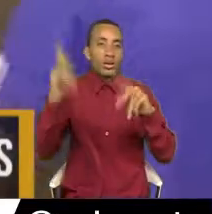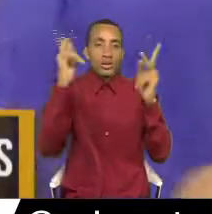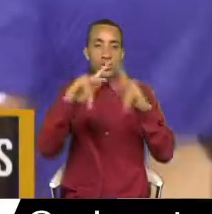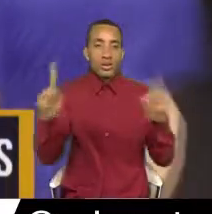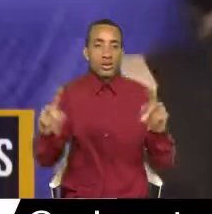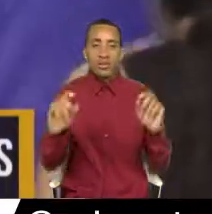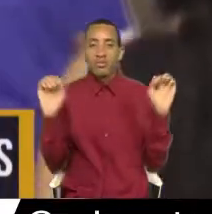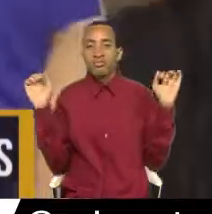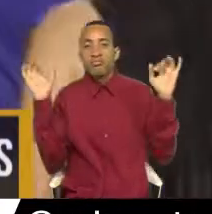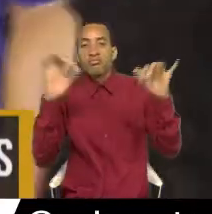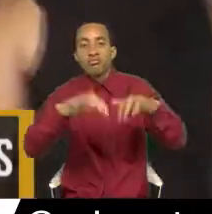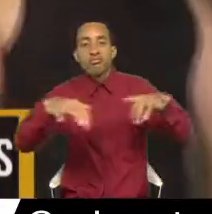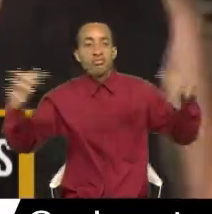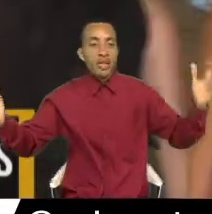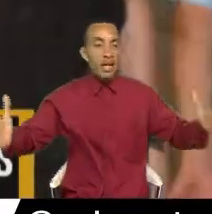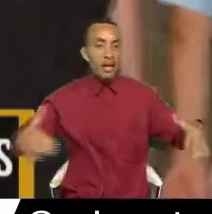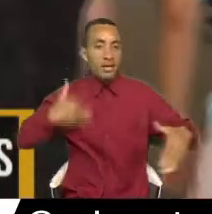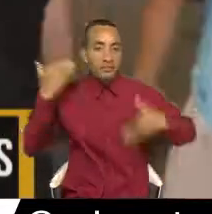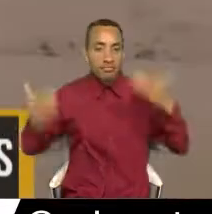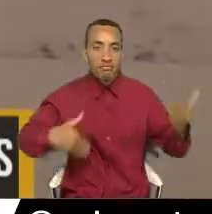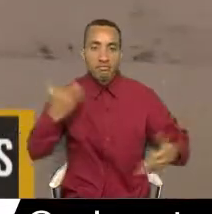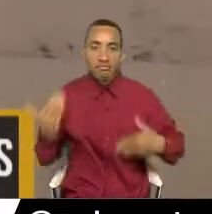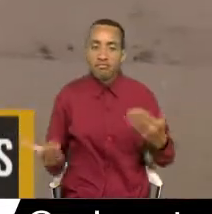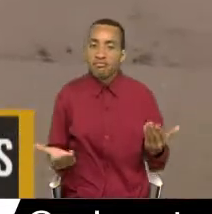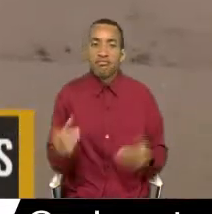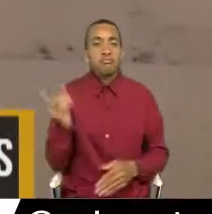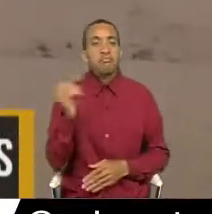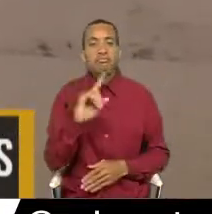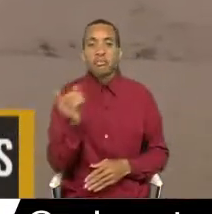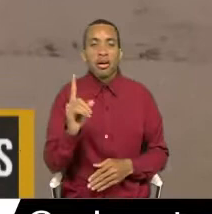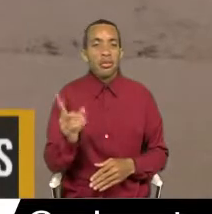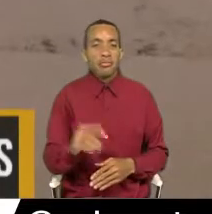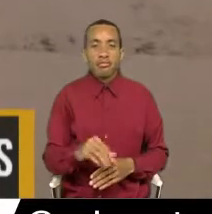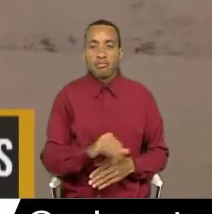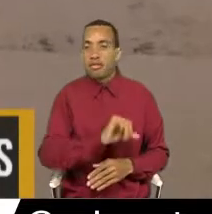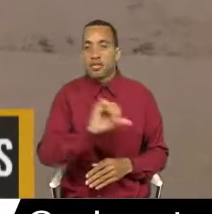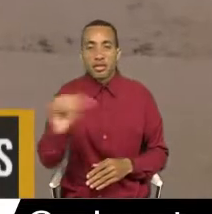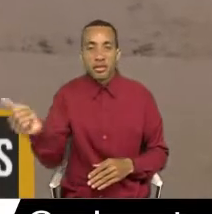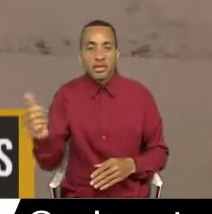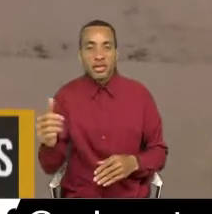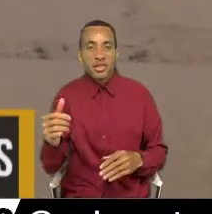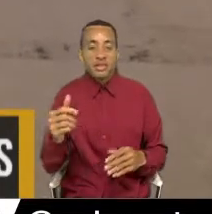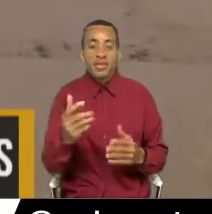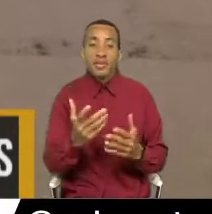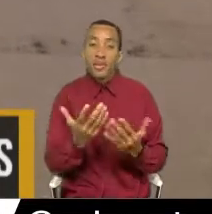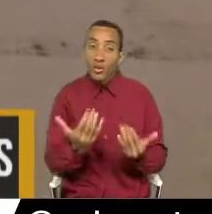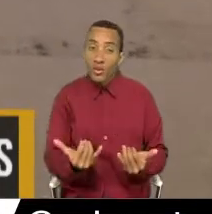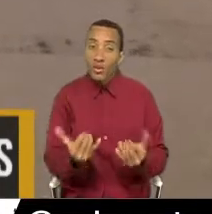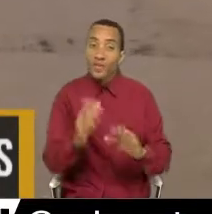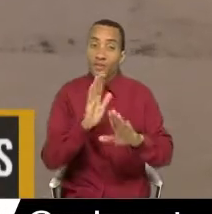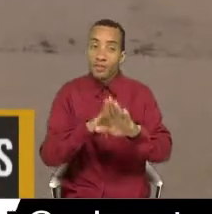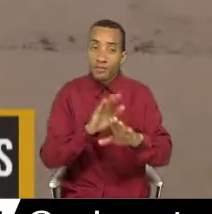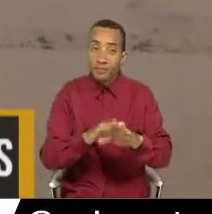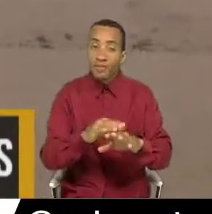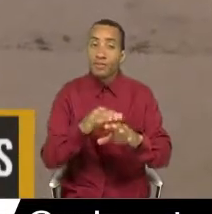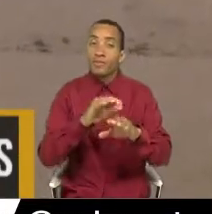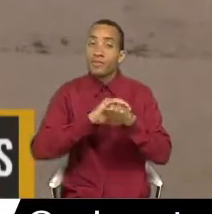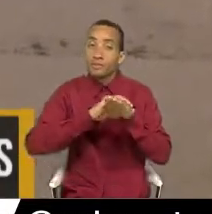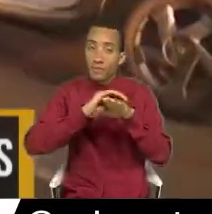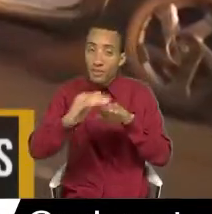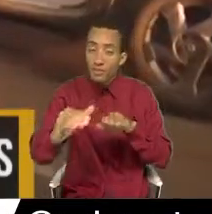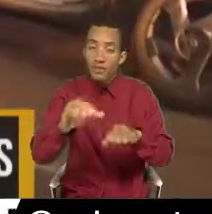a divertirse a estos centros, a los estadios, a los centros deportivos. Por eso hacemos una invitación clara,